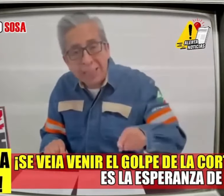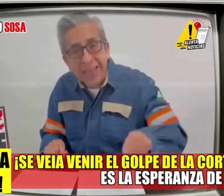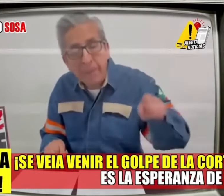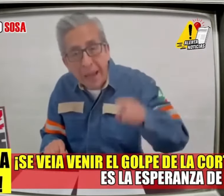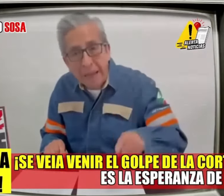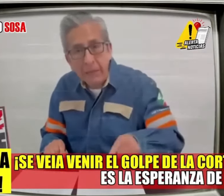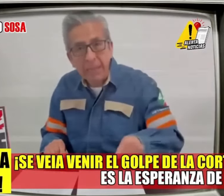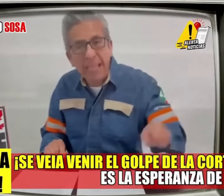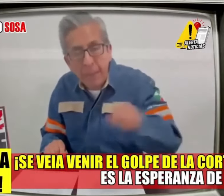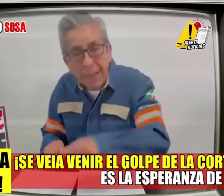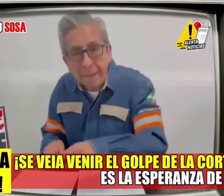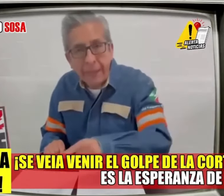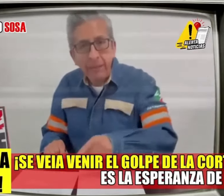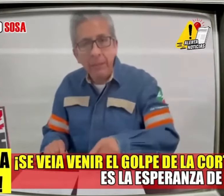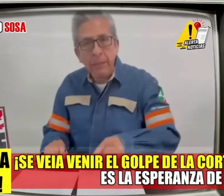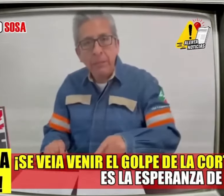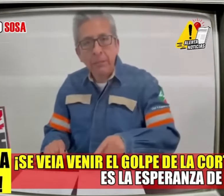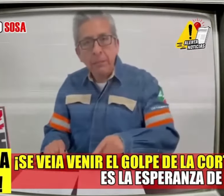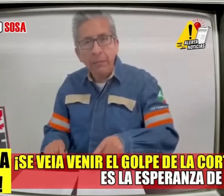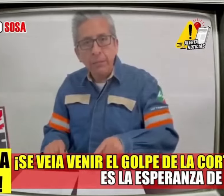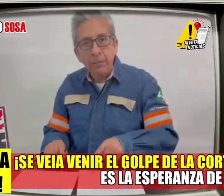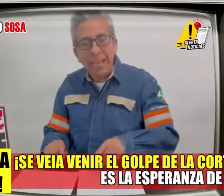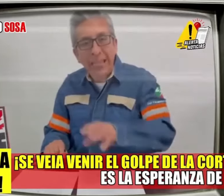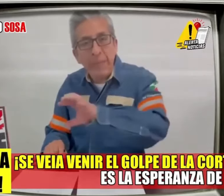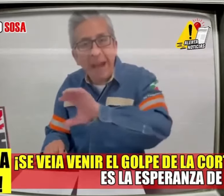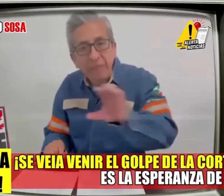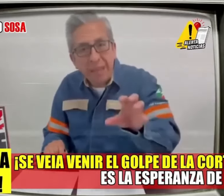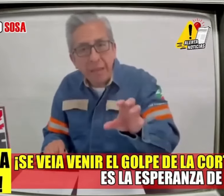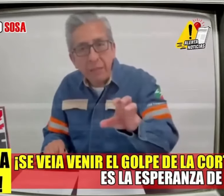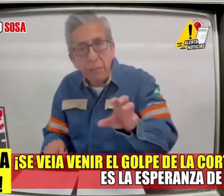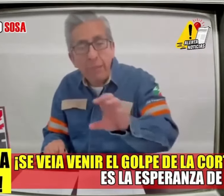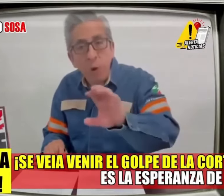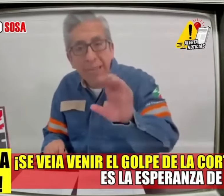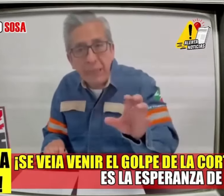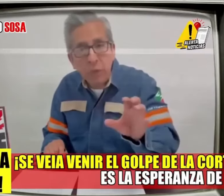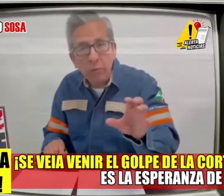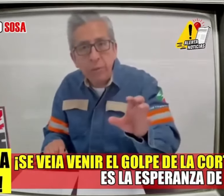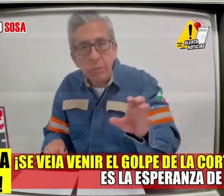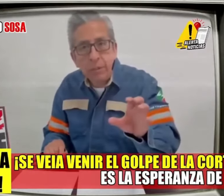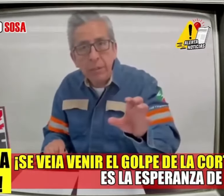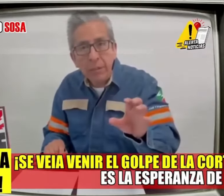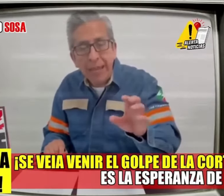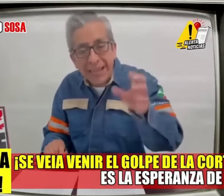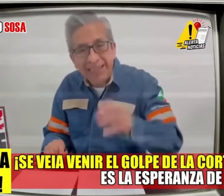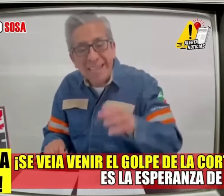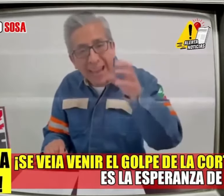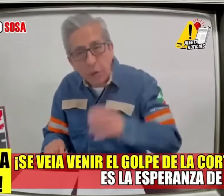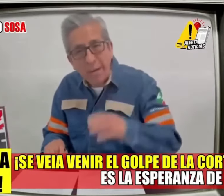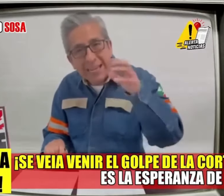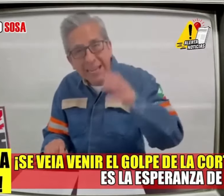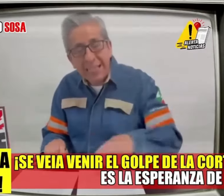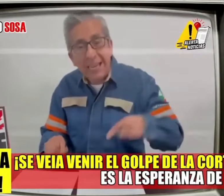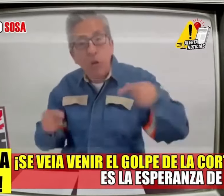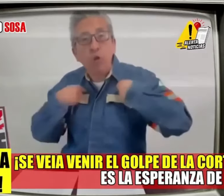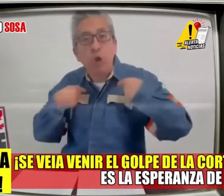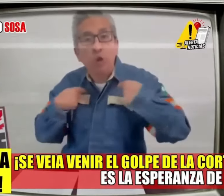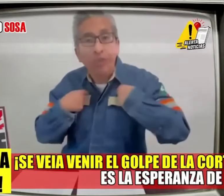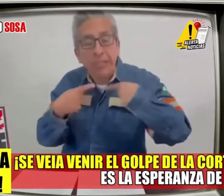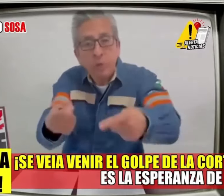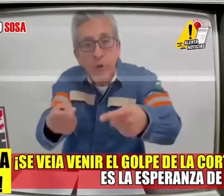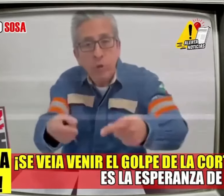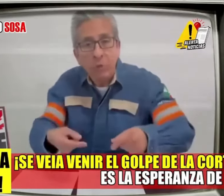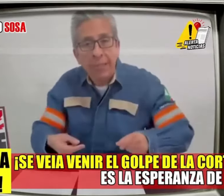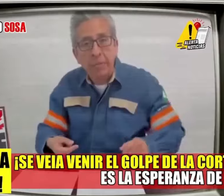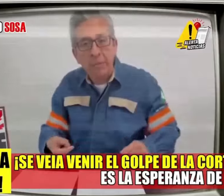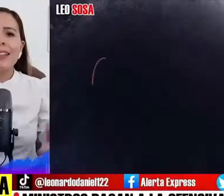la complicidad del PAN y del PRD. De esa manera, de políticos que han entregado la riqueza que